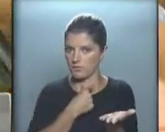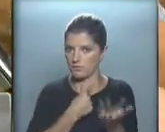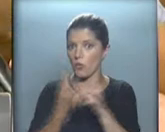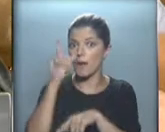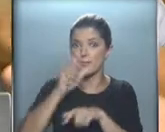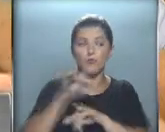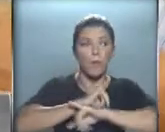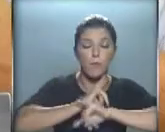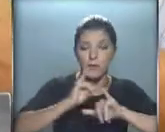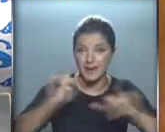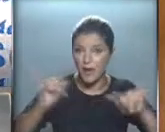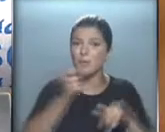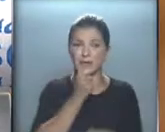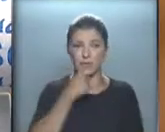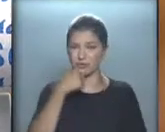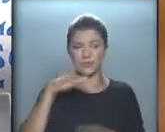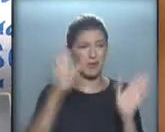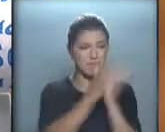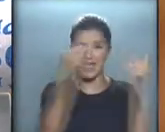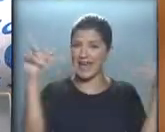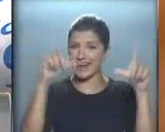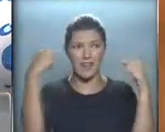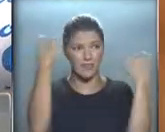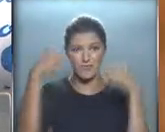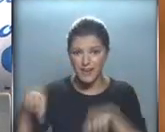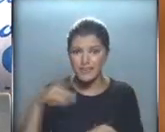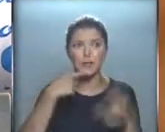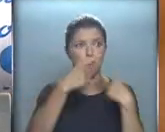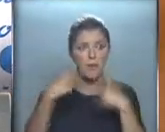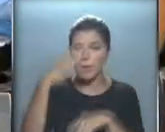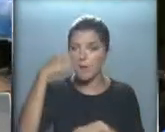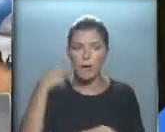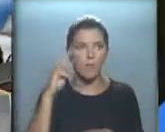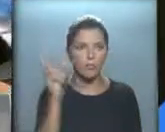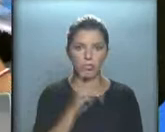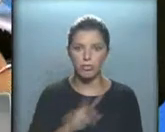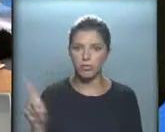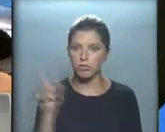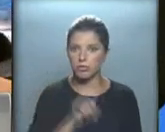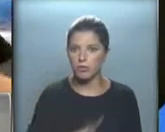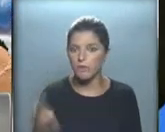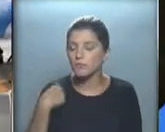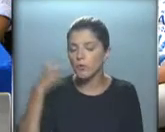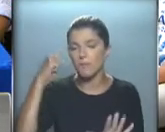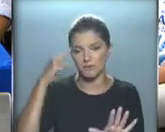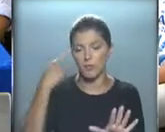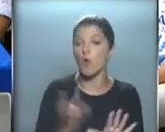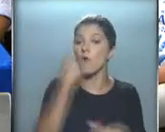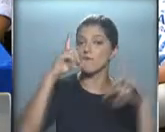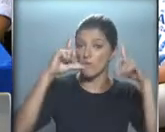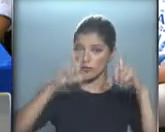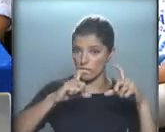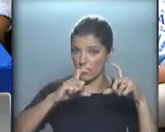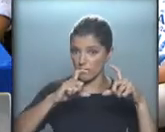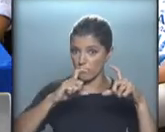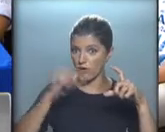llegar a publicarlo. Nos han hecho notas de muchos canales y ninguno las pasó. Lo que sí queremos es que ustedes tengan en cuenta que al haber un fotógrafo como